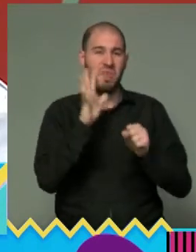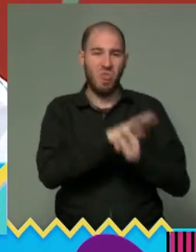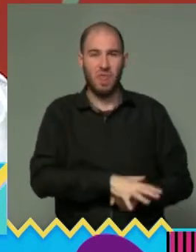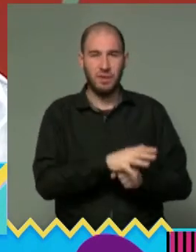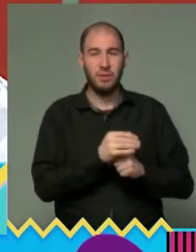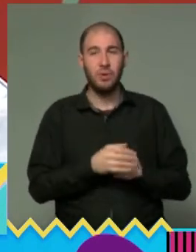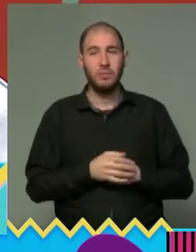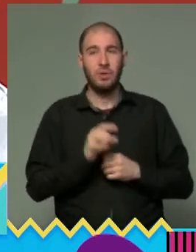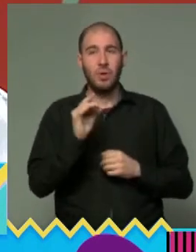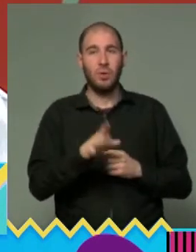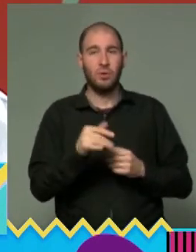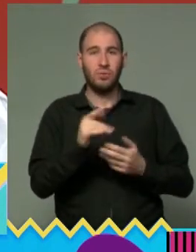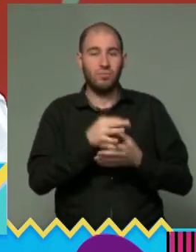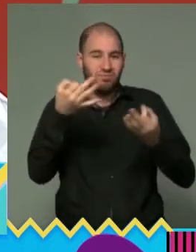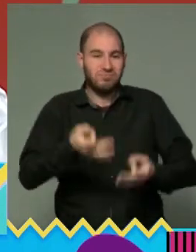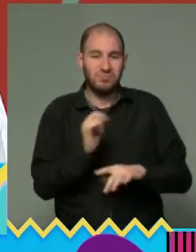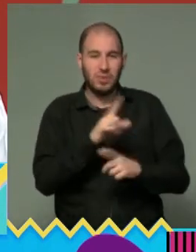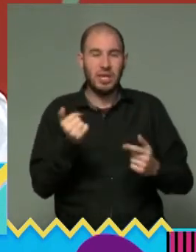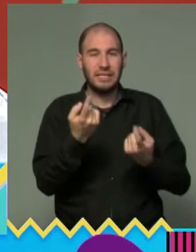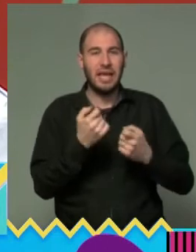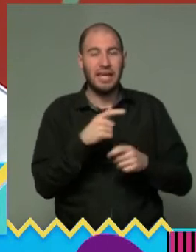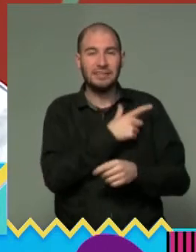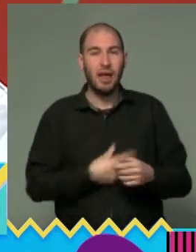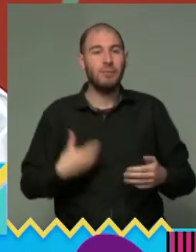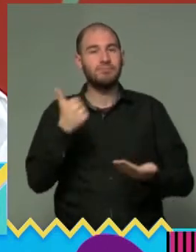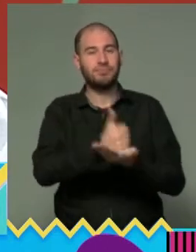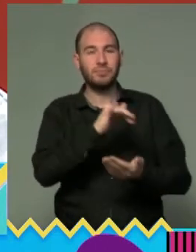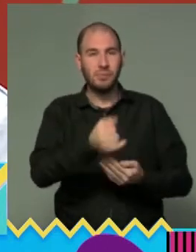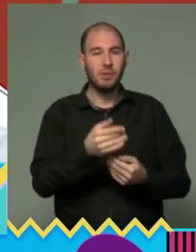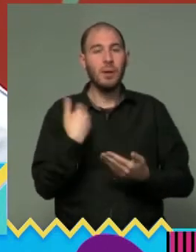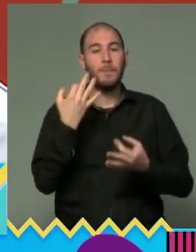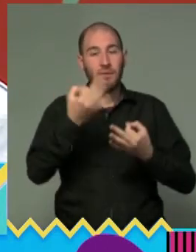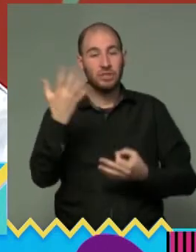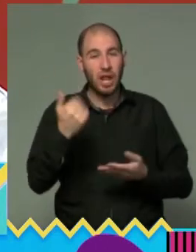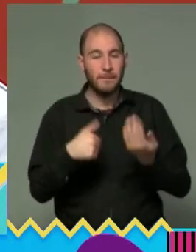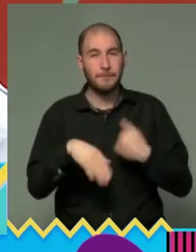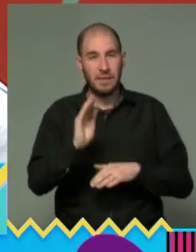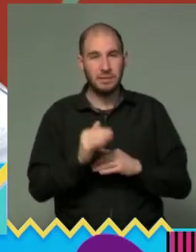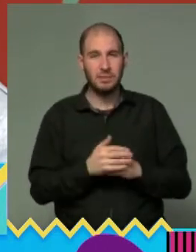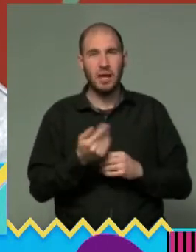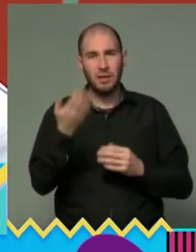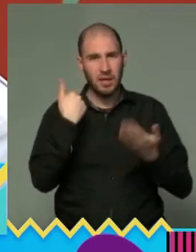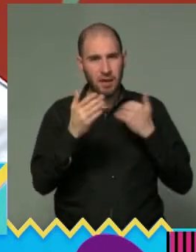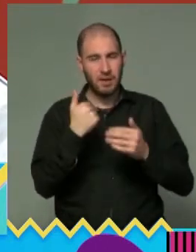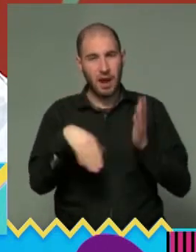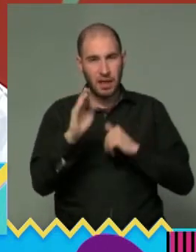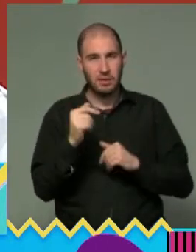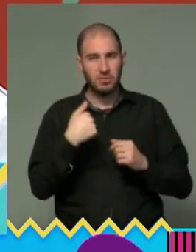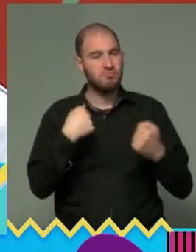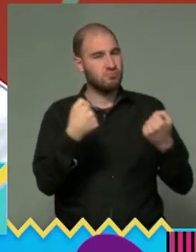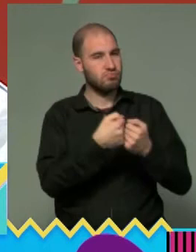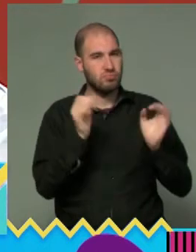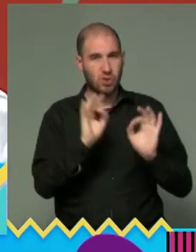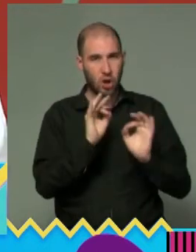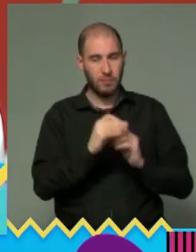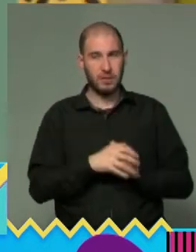no va a sacar nada bueno. Necesitamos un Estado presente, con mayores profesionales, como ya estábamos hablando. Coincido